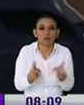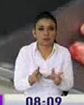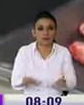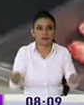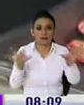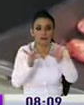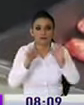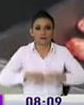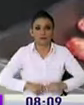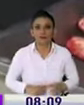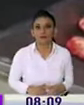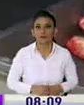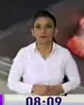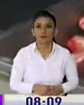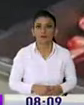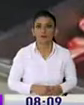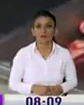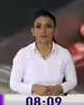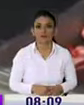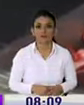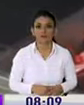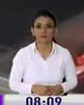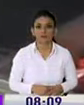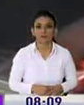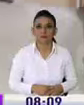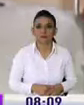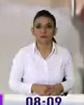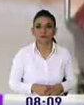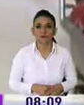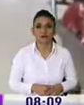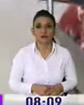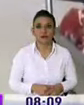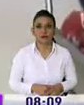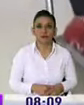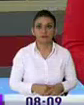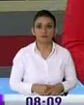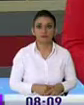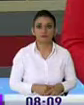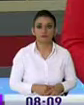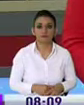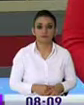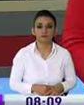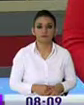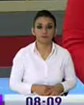alrededores. En Quito, informó Andrea Valareso.